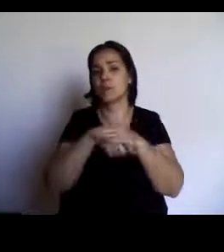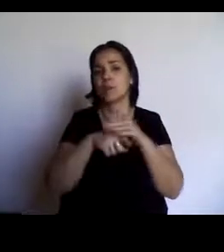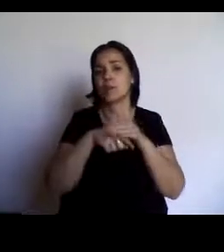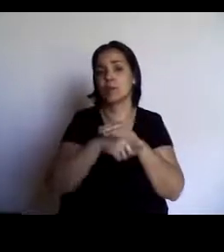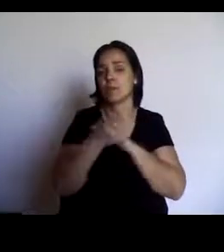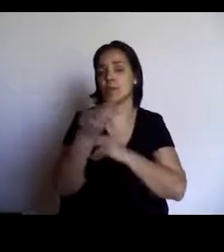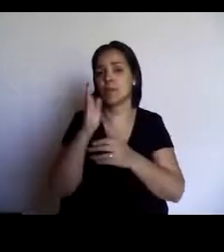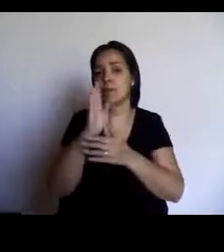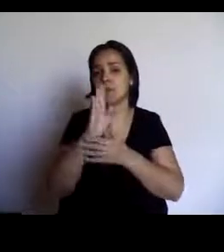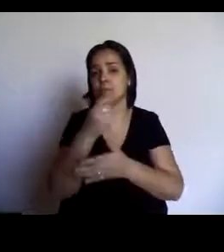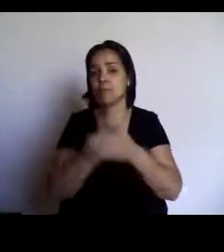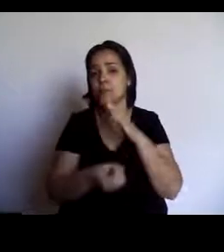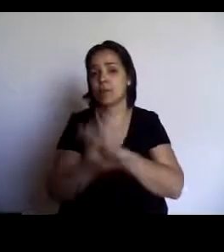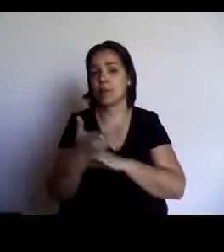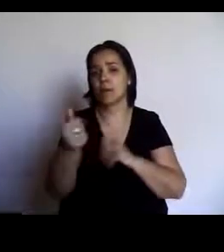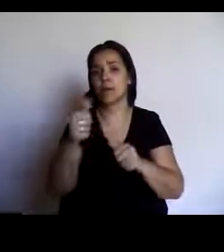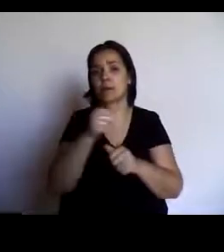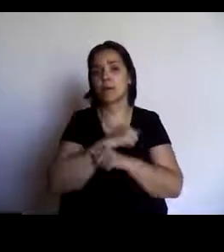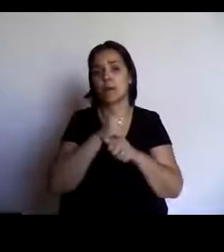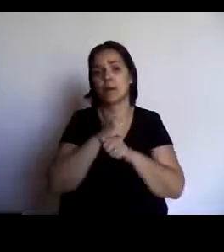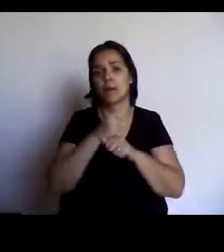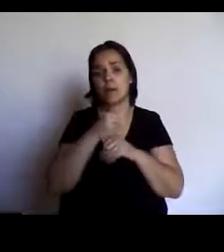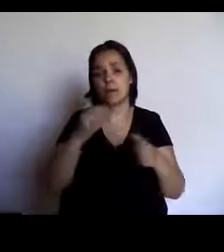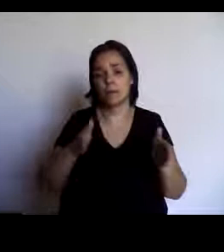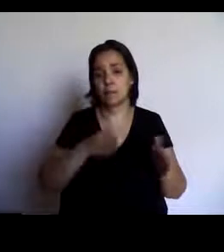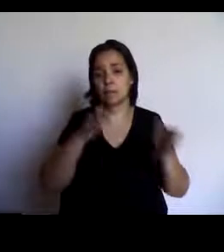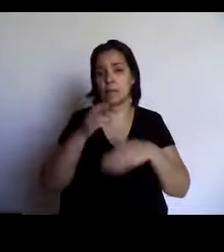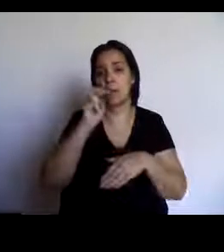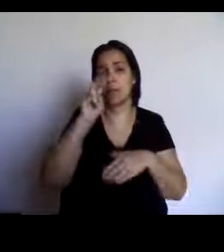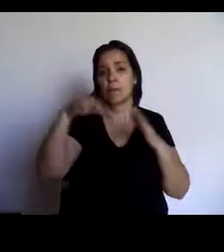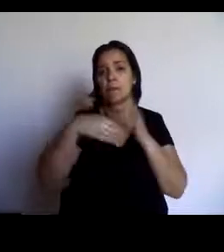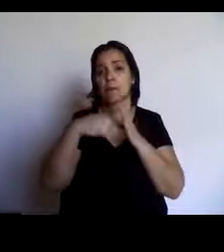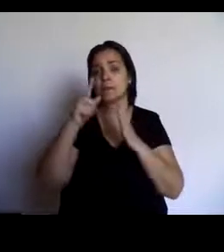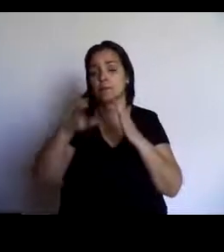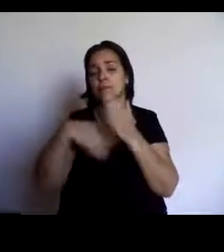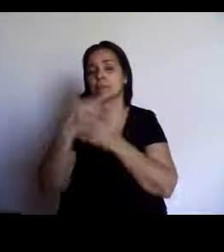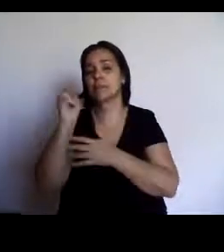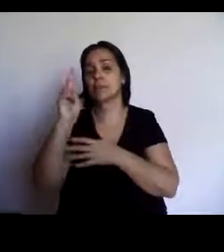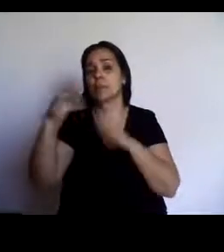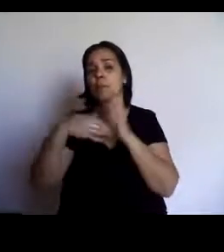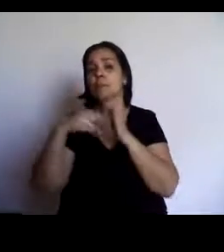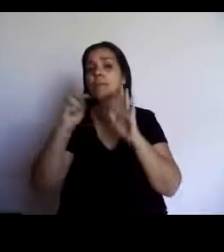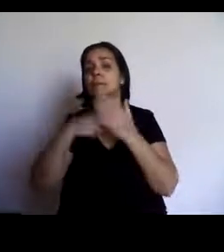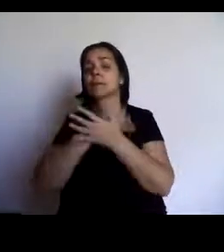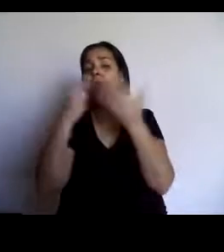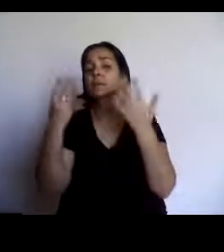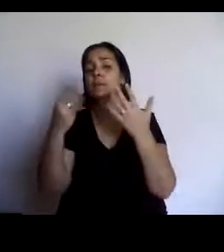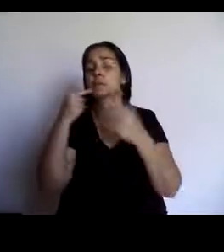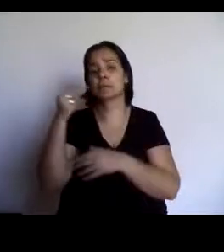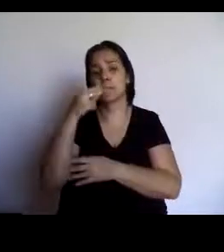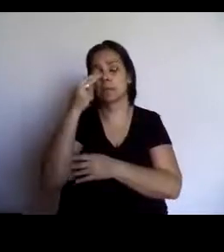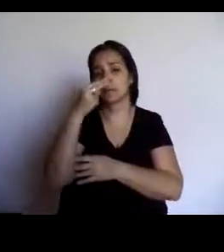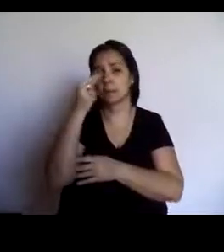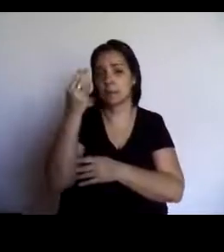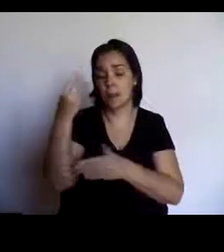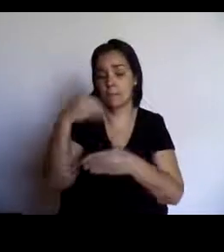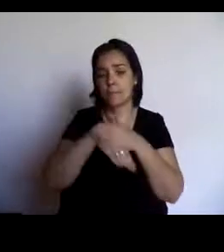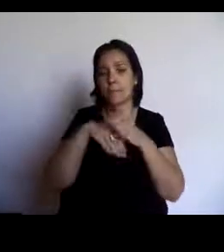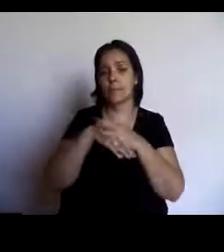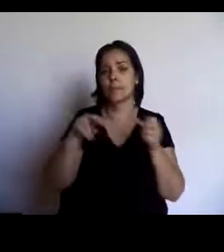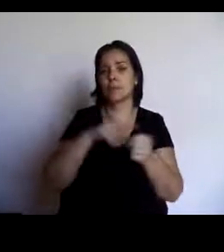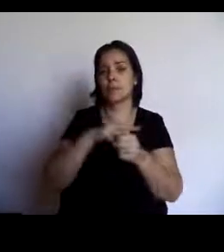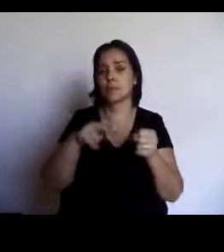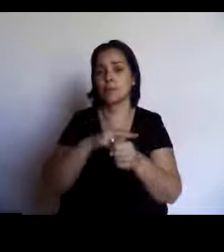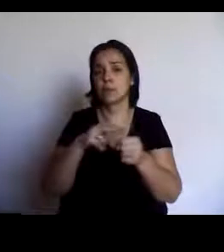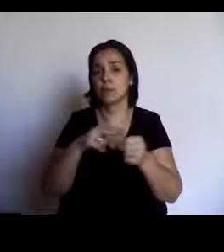estamos esperando que arranque el periodo 2021-2027 para presentarnos a todo lo que sea de interés para la provincia en consonancia con el Plan